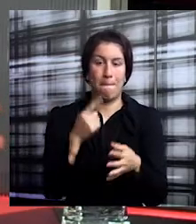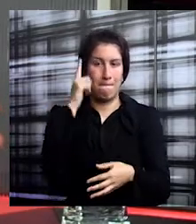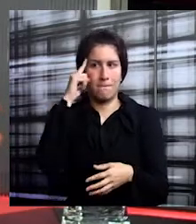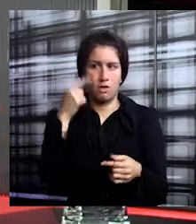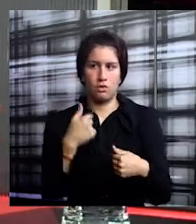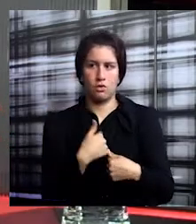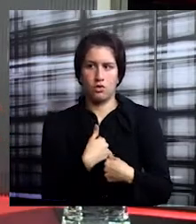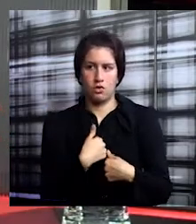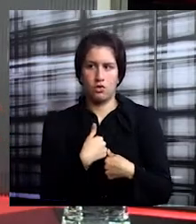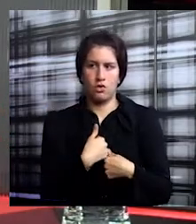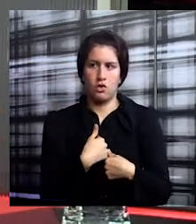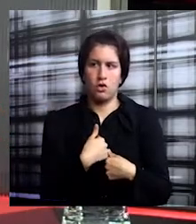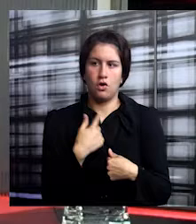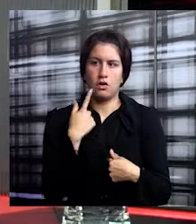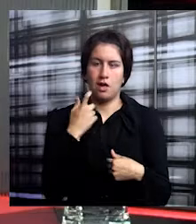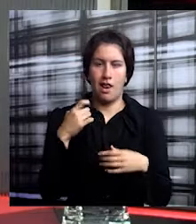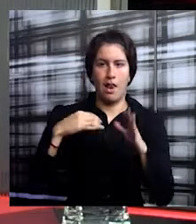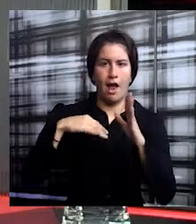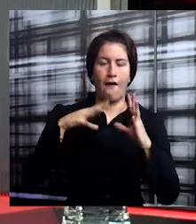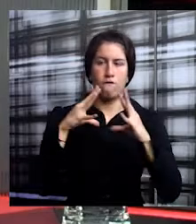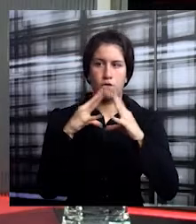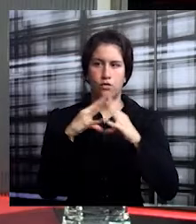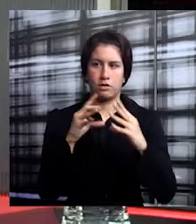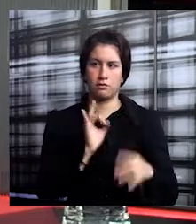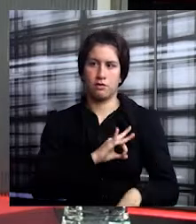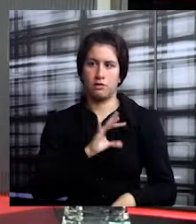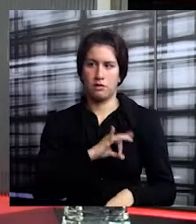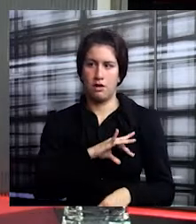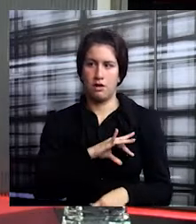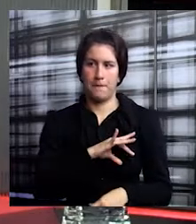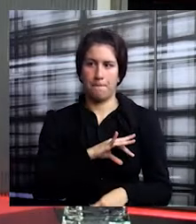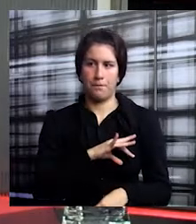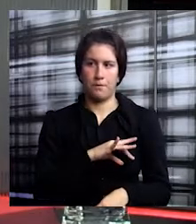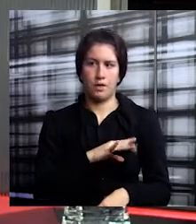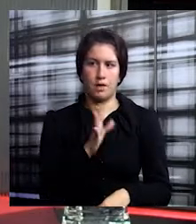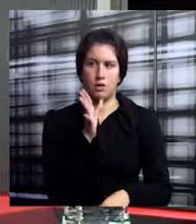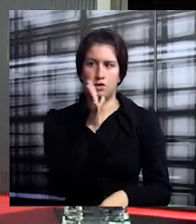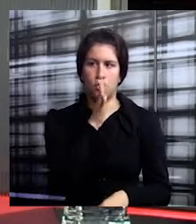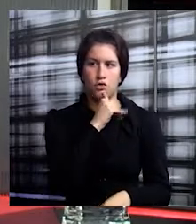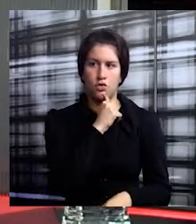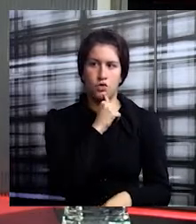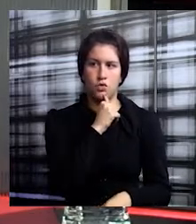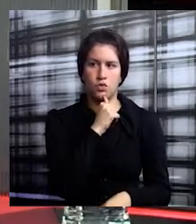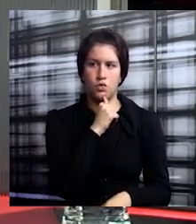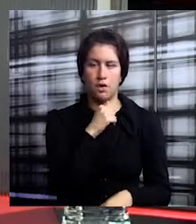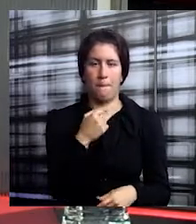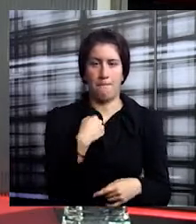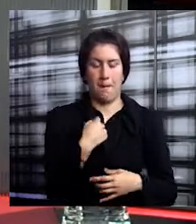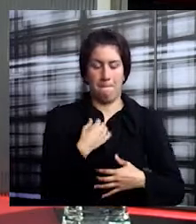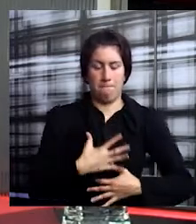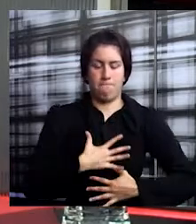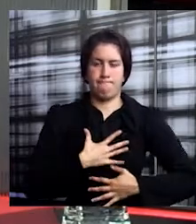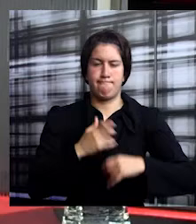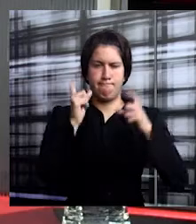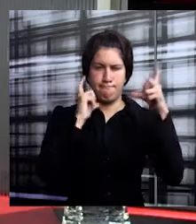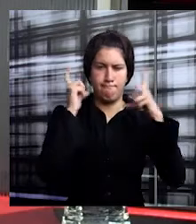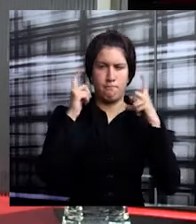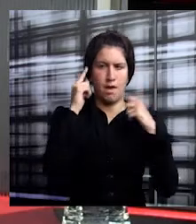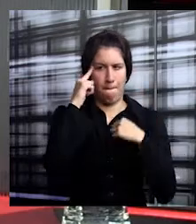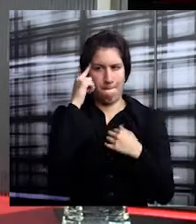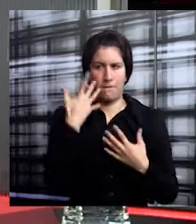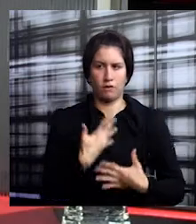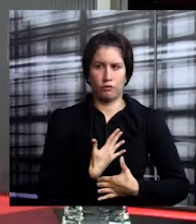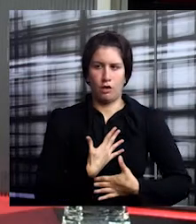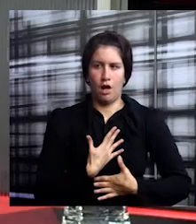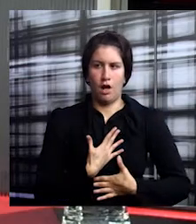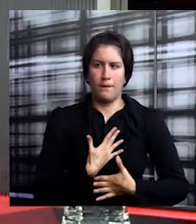historia, no tienen, pienso yo, en mi impresión personal, el ánimo de causar o querer generar un nuevo golpe de Estado en